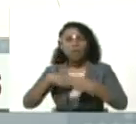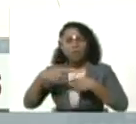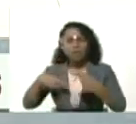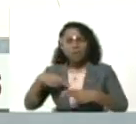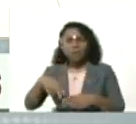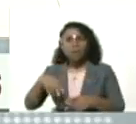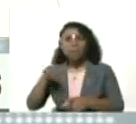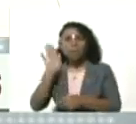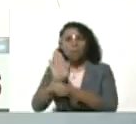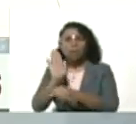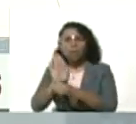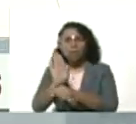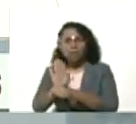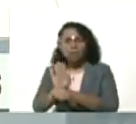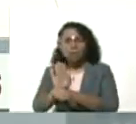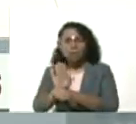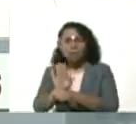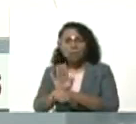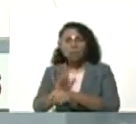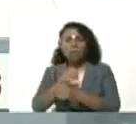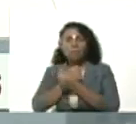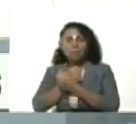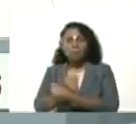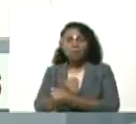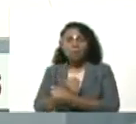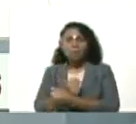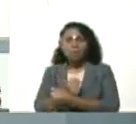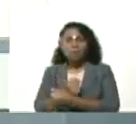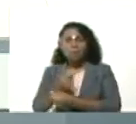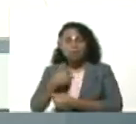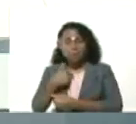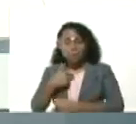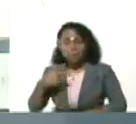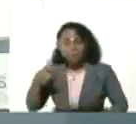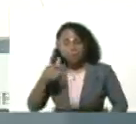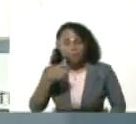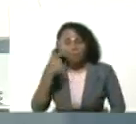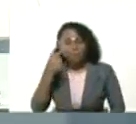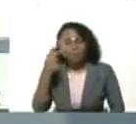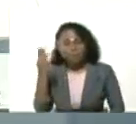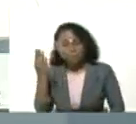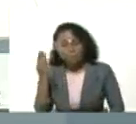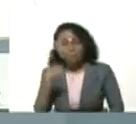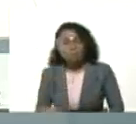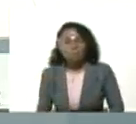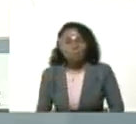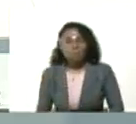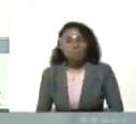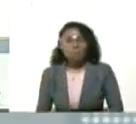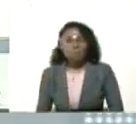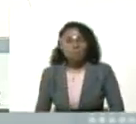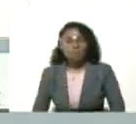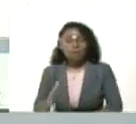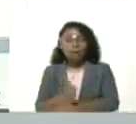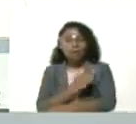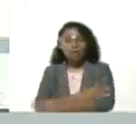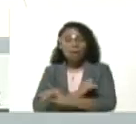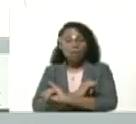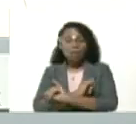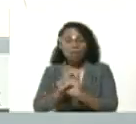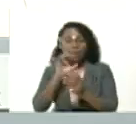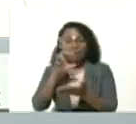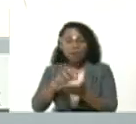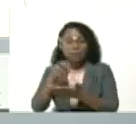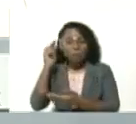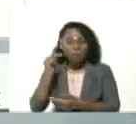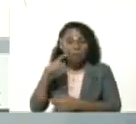revolucionariamente protegido y amado. Estuve buscando, Omar, fíjate, antes de irnos al Estado Bolívar